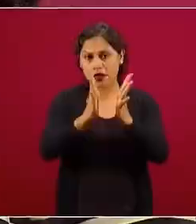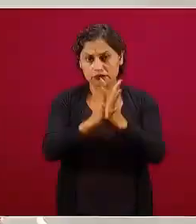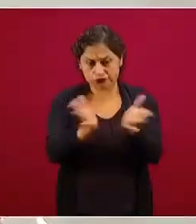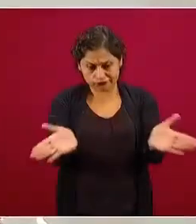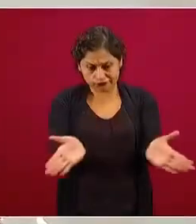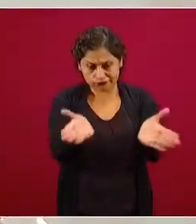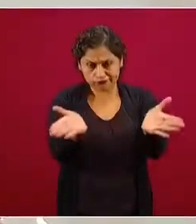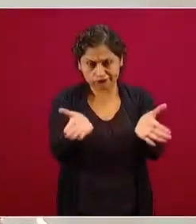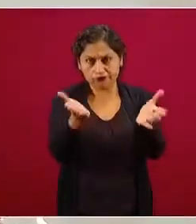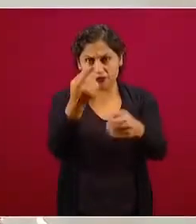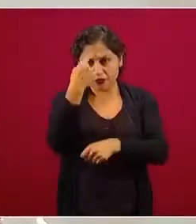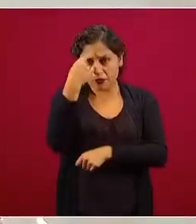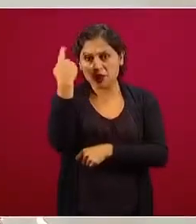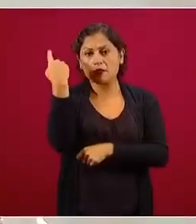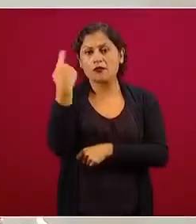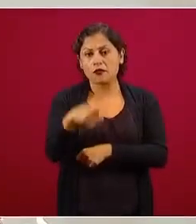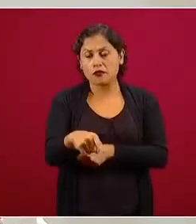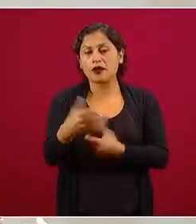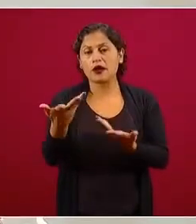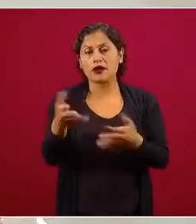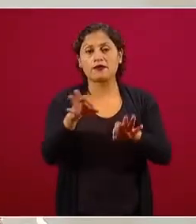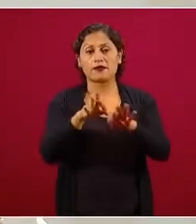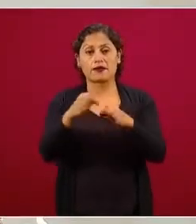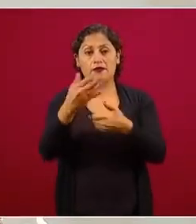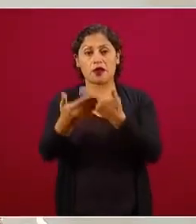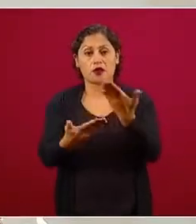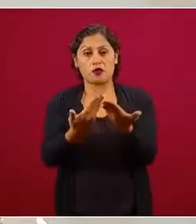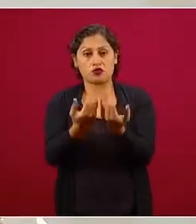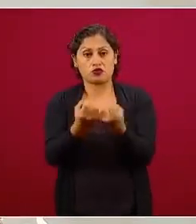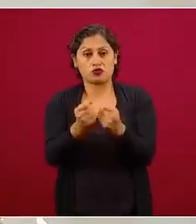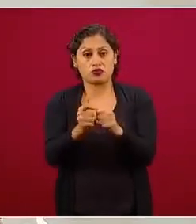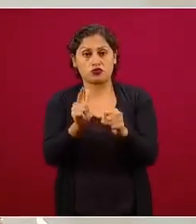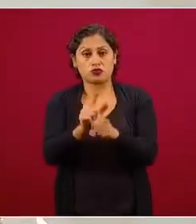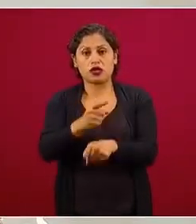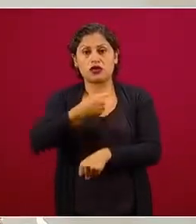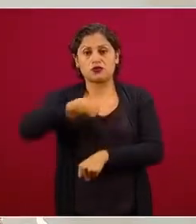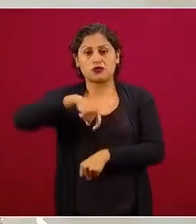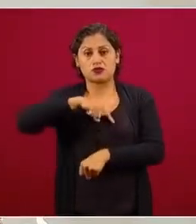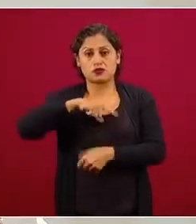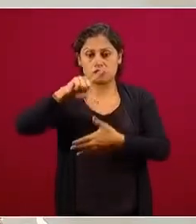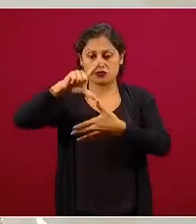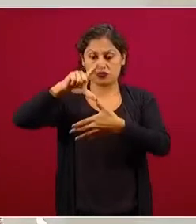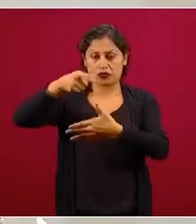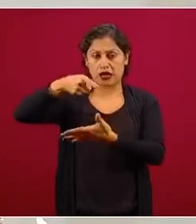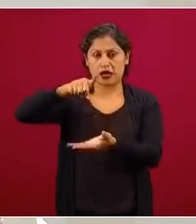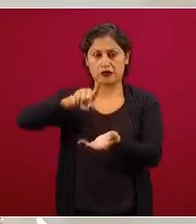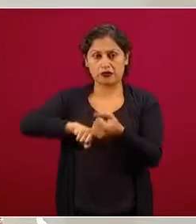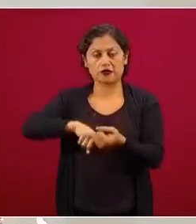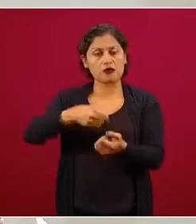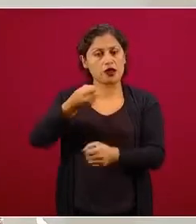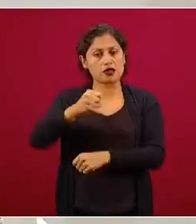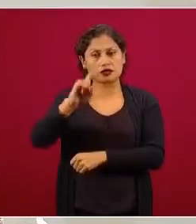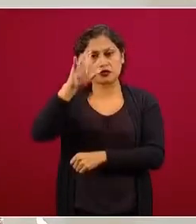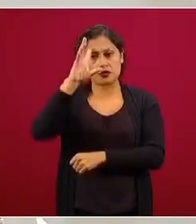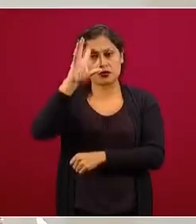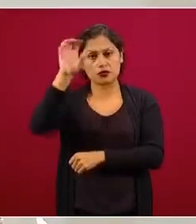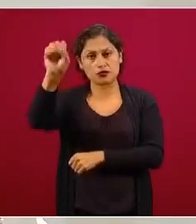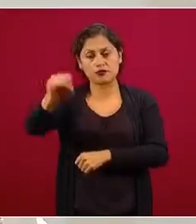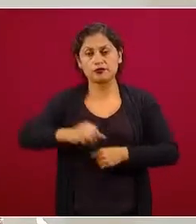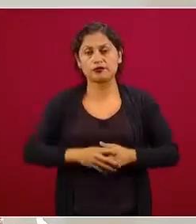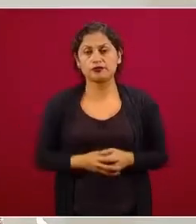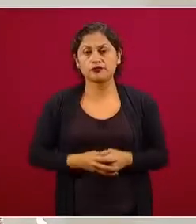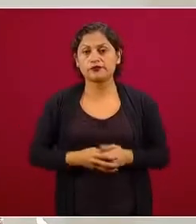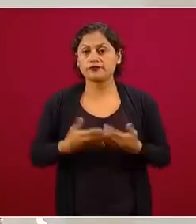ciudadana. Y esta es nuestra definición de trabajo social que hemos construido desde América Latina. Ante la